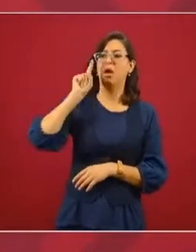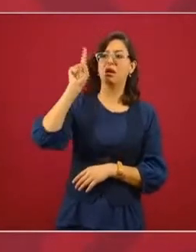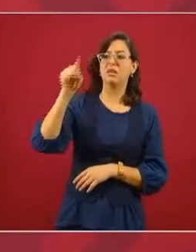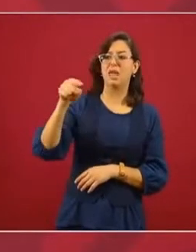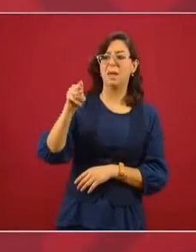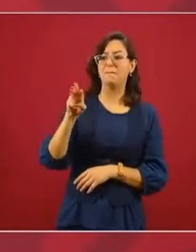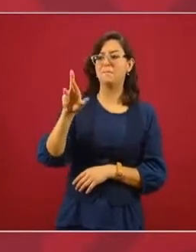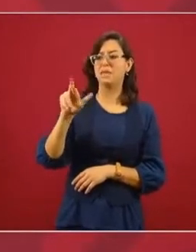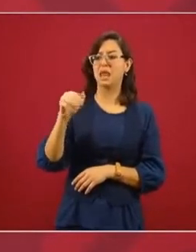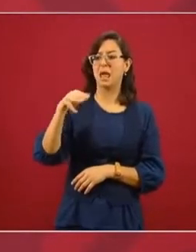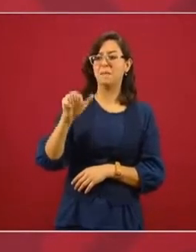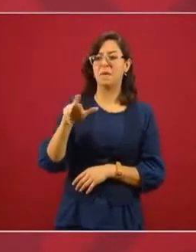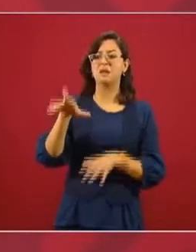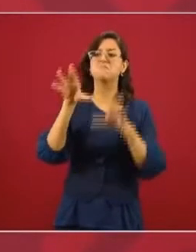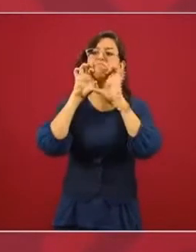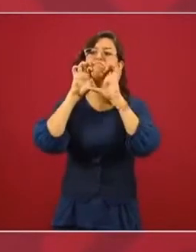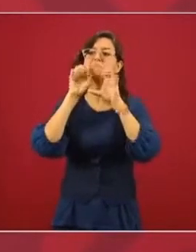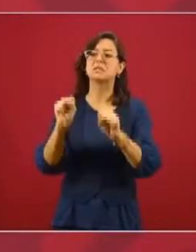buscar a Maximiliano.